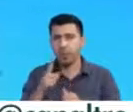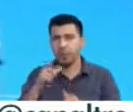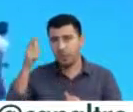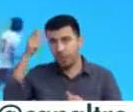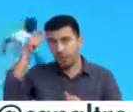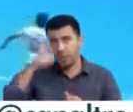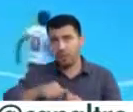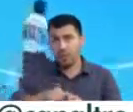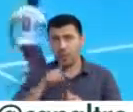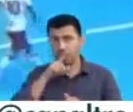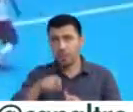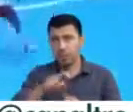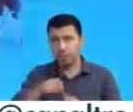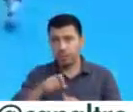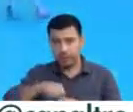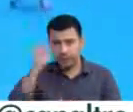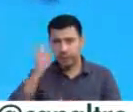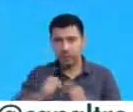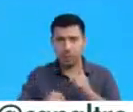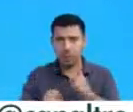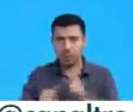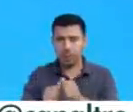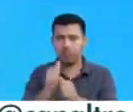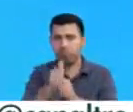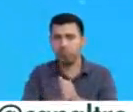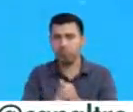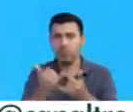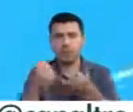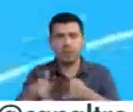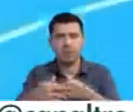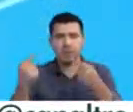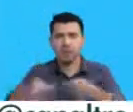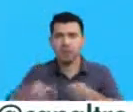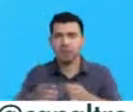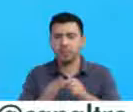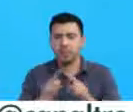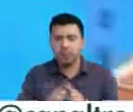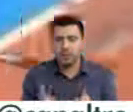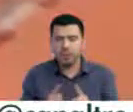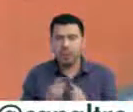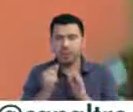uno para ser finalista, teniendo en cuenta que en esta instancia la diferencia de goles no es ítem de desempate.